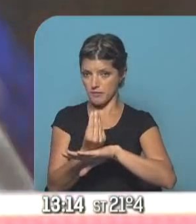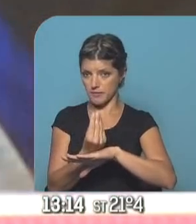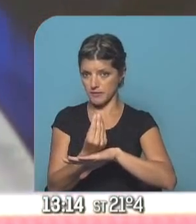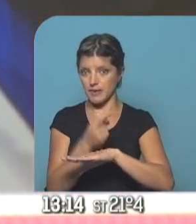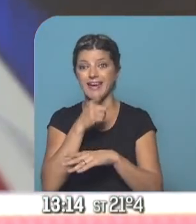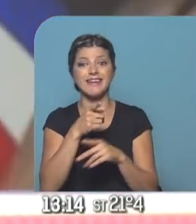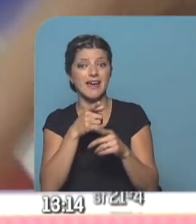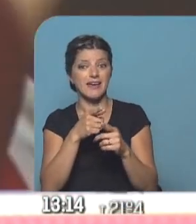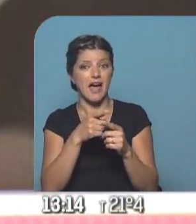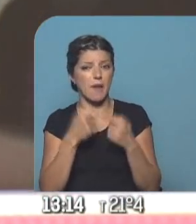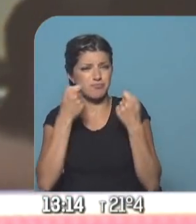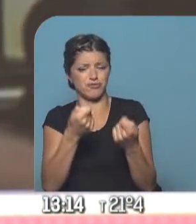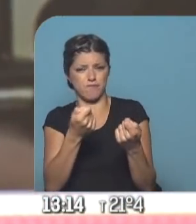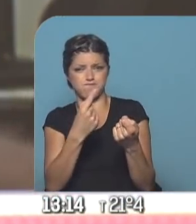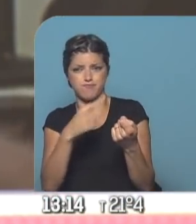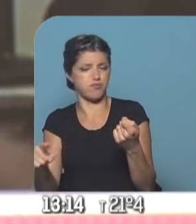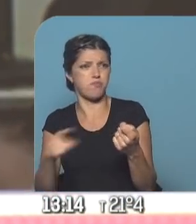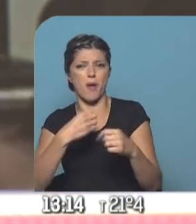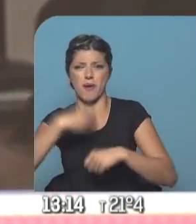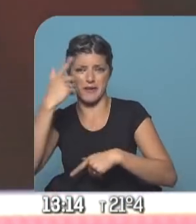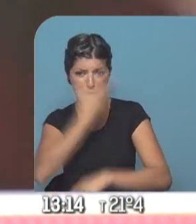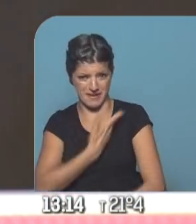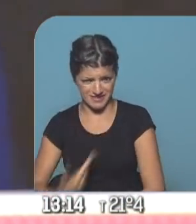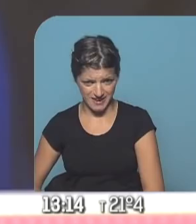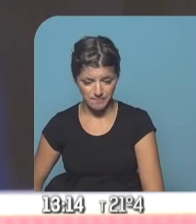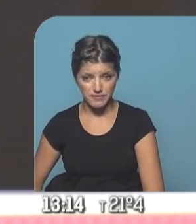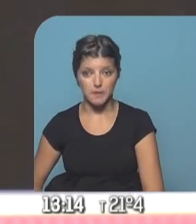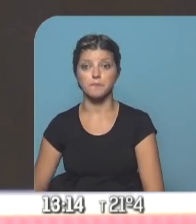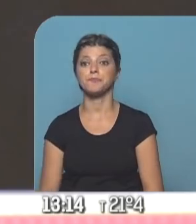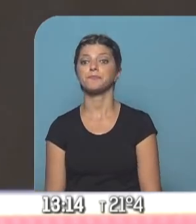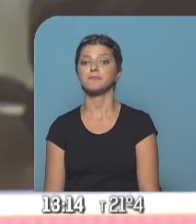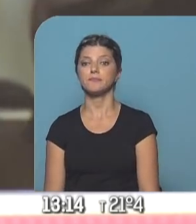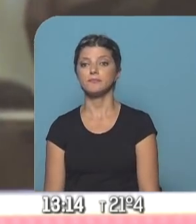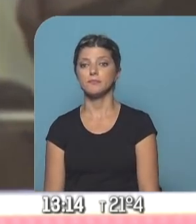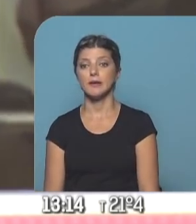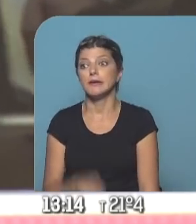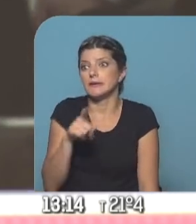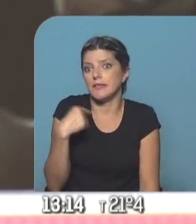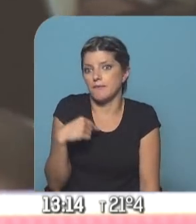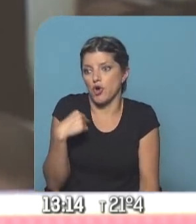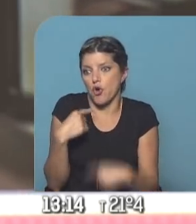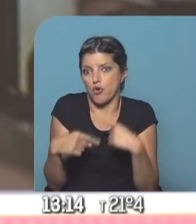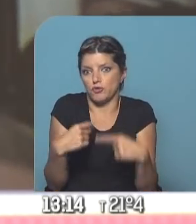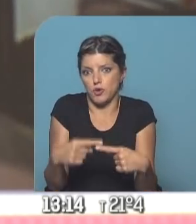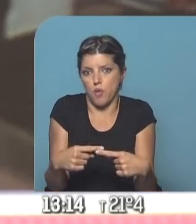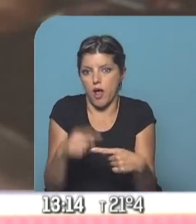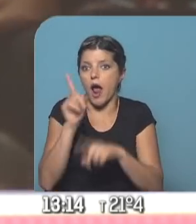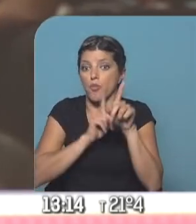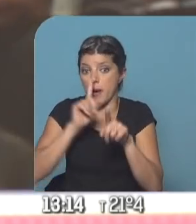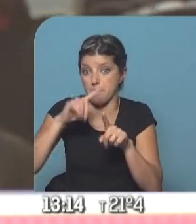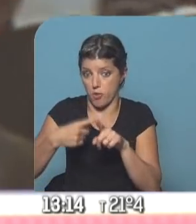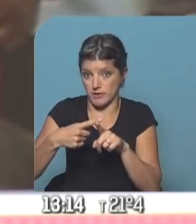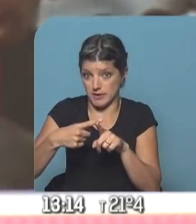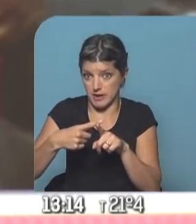índices de popularidad inusuales para cualquier mandatario. Y en este caso a Piñera no le quedó más remedio que continuar también con algunas de las